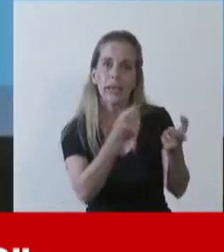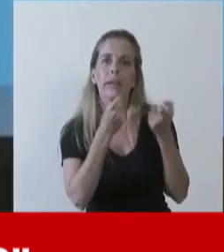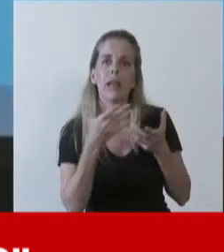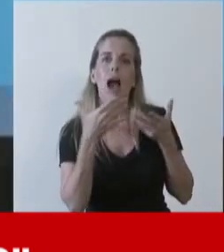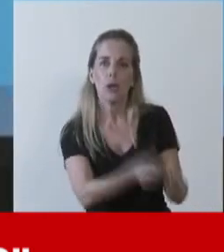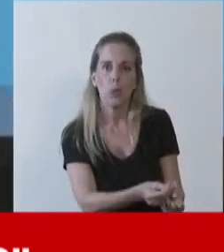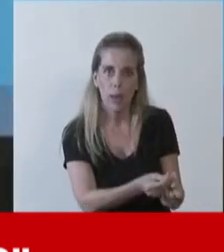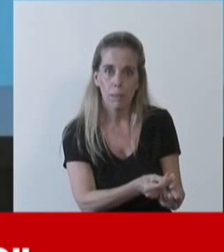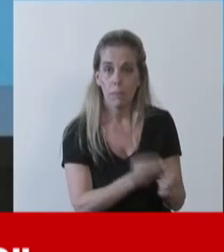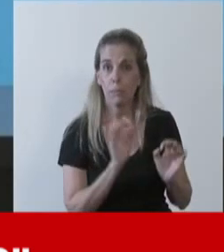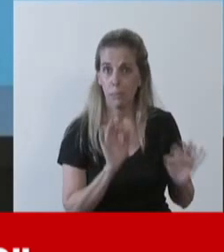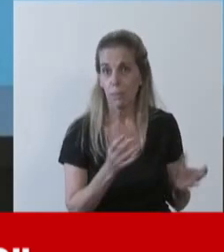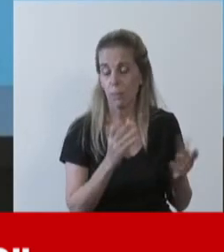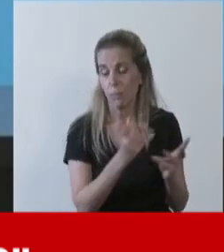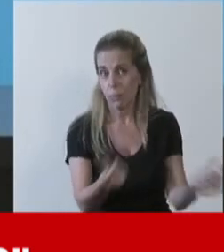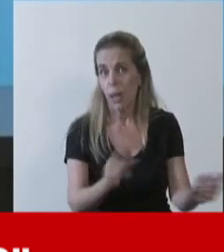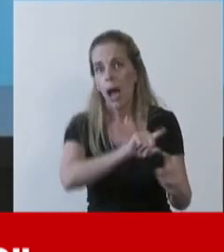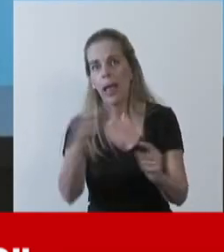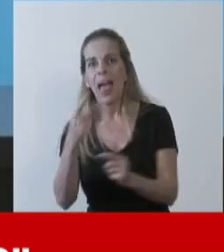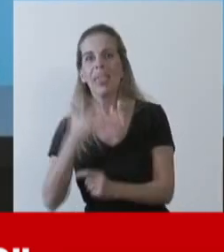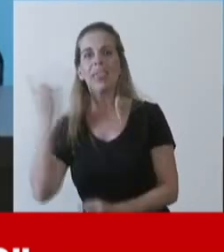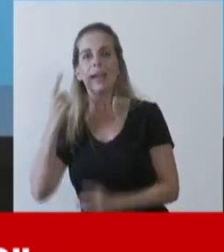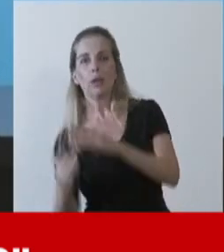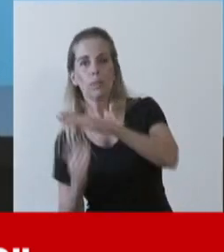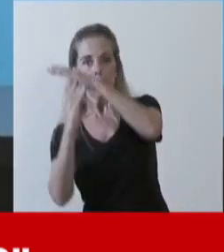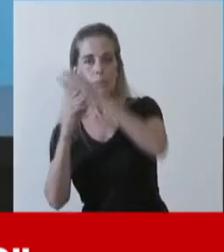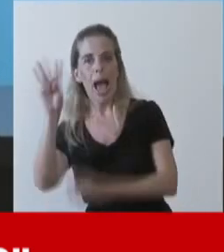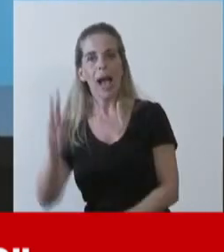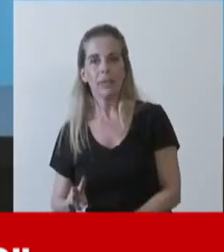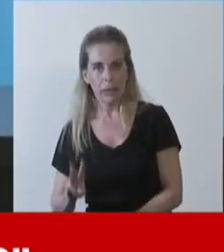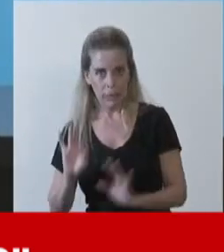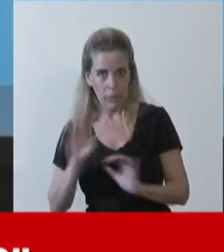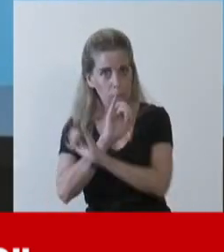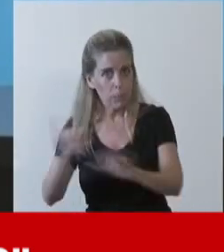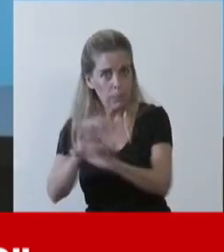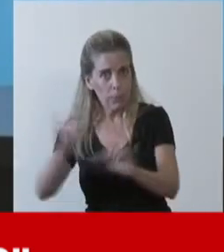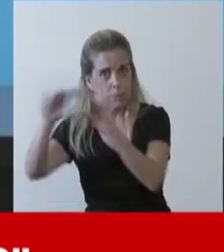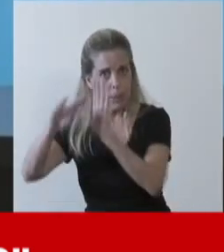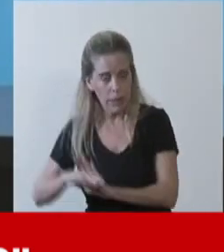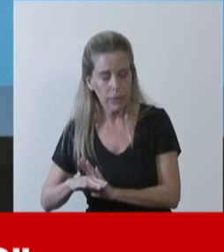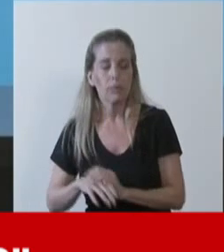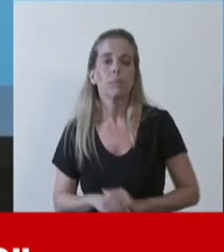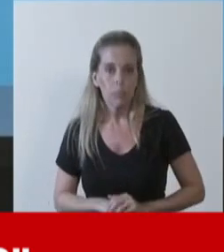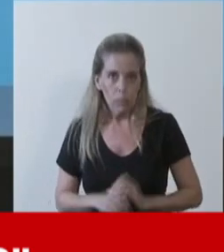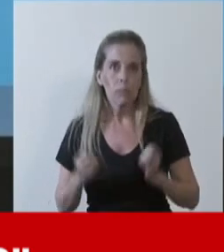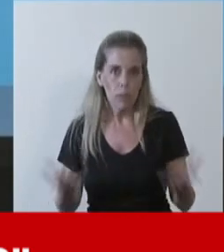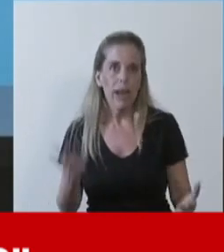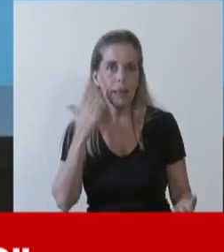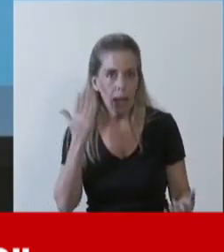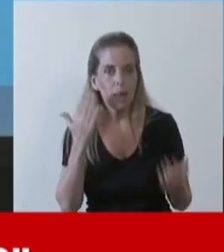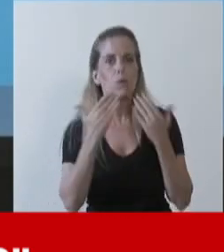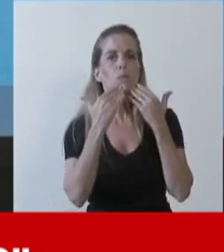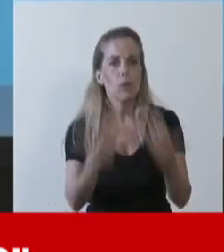alimentaria. Le paso la palabra al director del ANSES para las otras medidas. Bueno, muchas gracias. Buenas